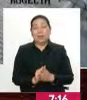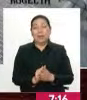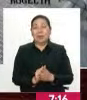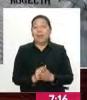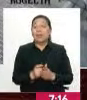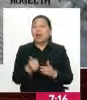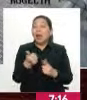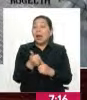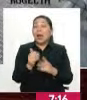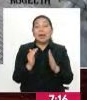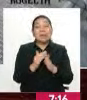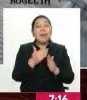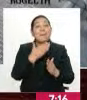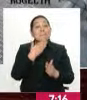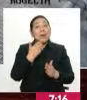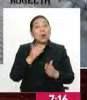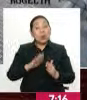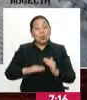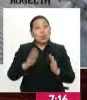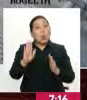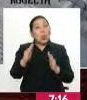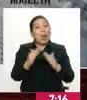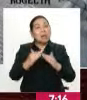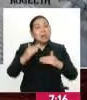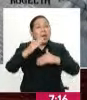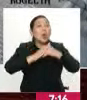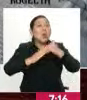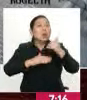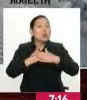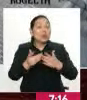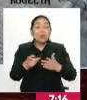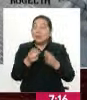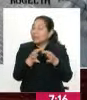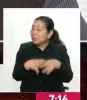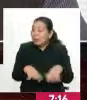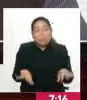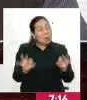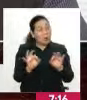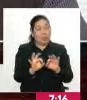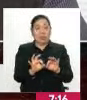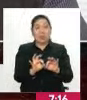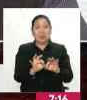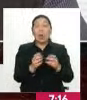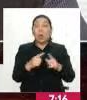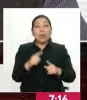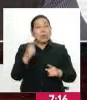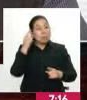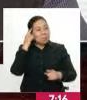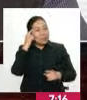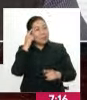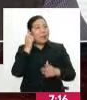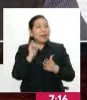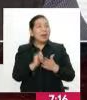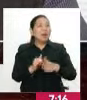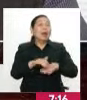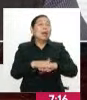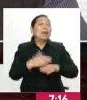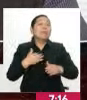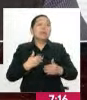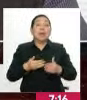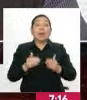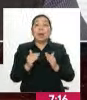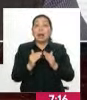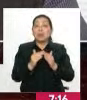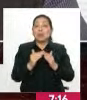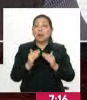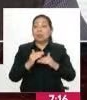los propietarios tienen que mejorar la calidad de sus viviendas, ¿no? Eso es importante, o sea, y sobre todo cuando uno piensa gestionar el crecimiento de